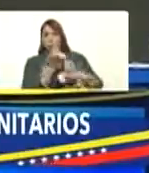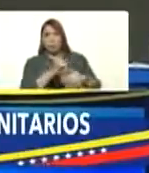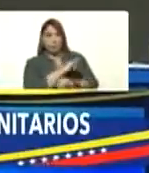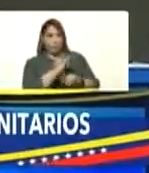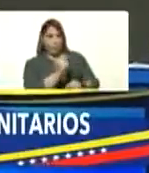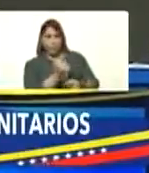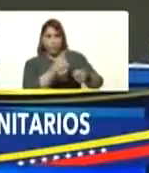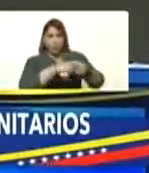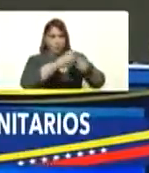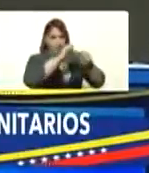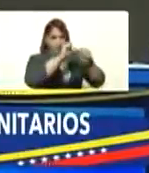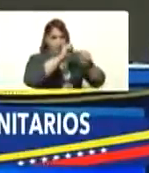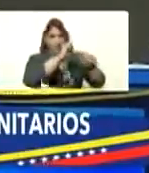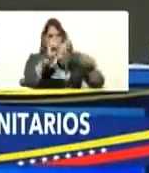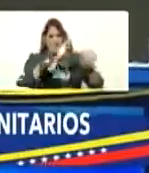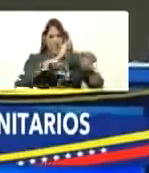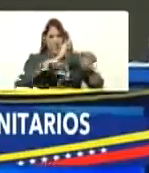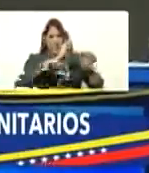que tienen que ver con reparación de